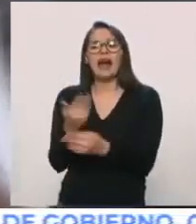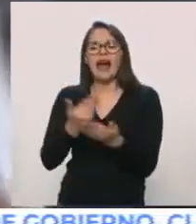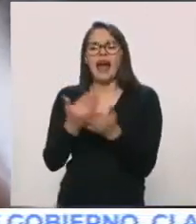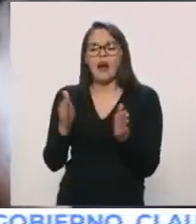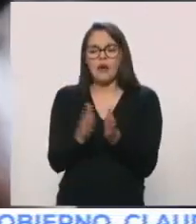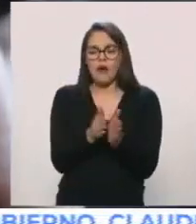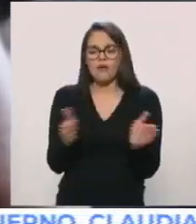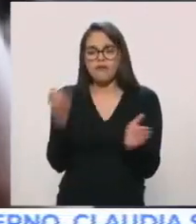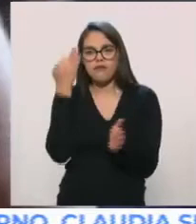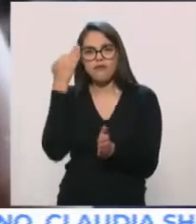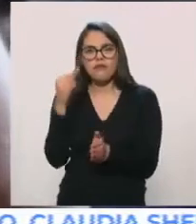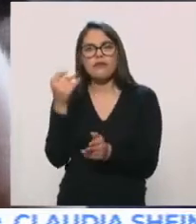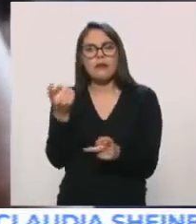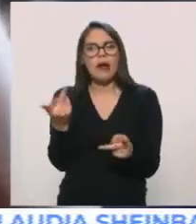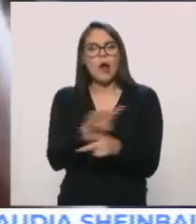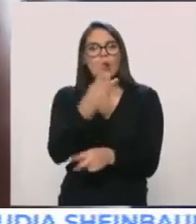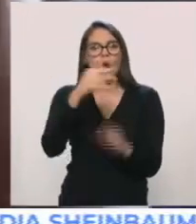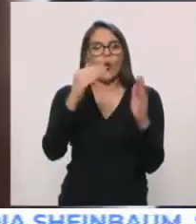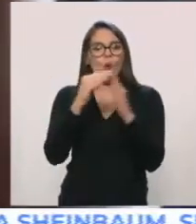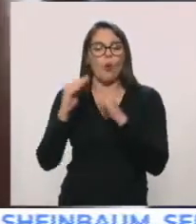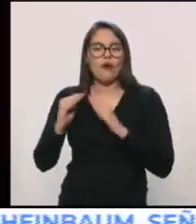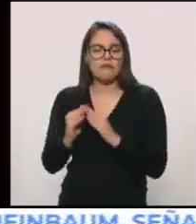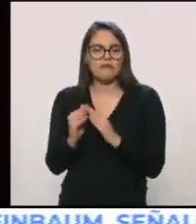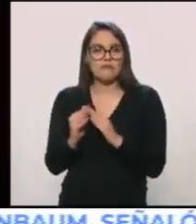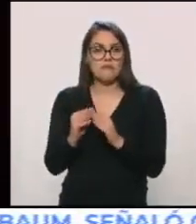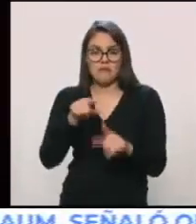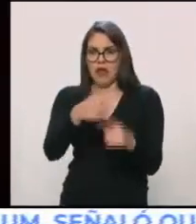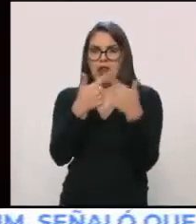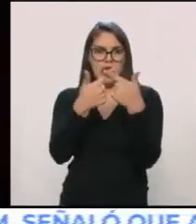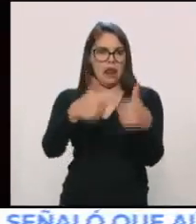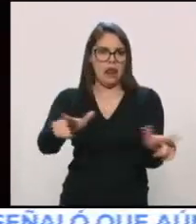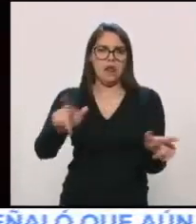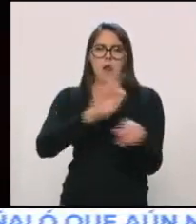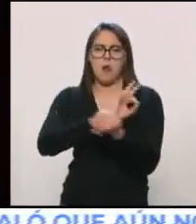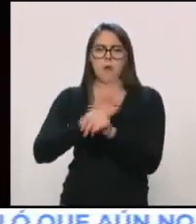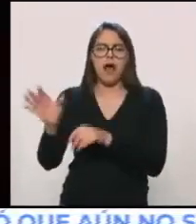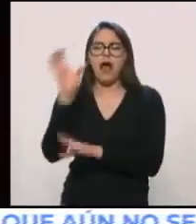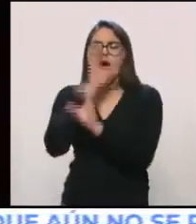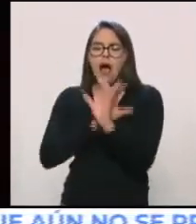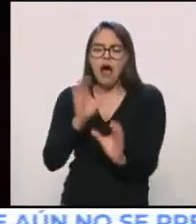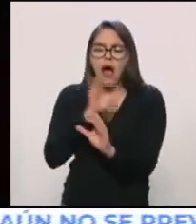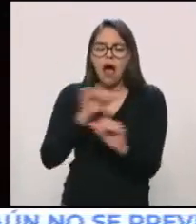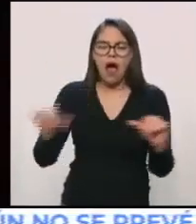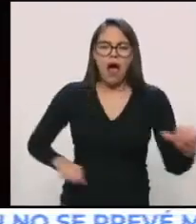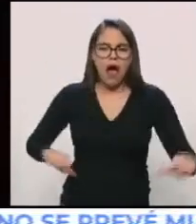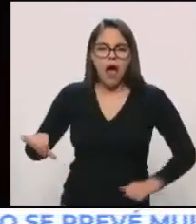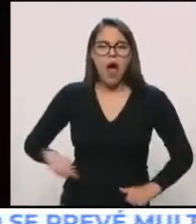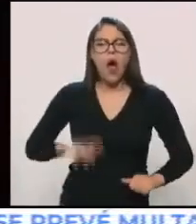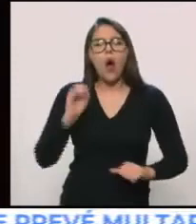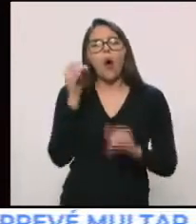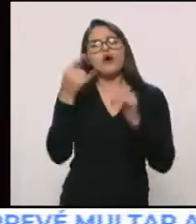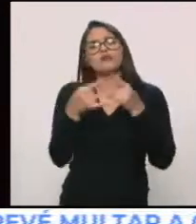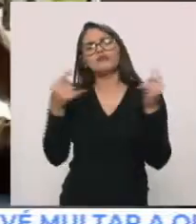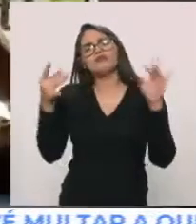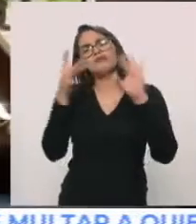de Sana Distancia en sus casas. El tema es libre y pueden actuar, cantar o relatar alguna anécdota frente a la cámara.